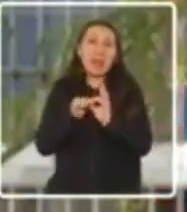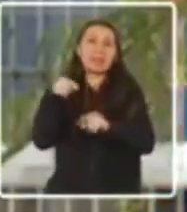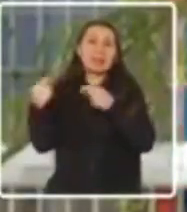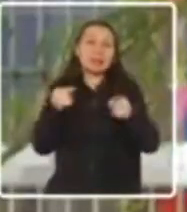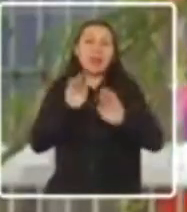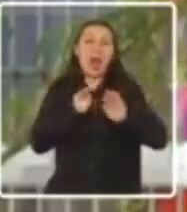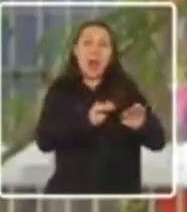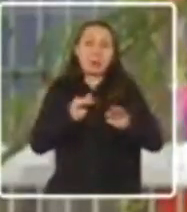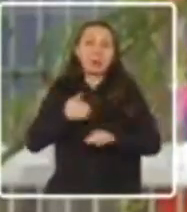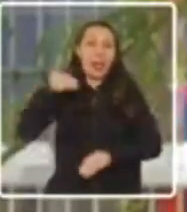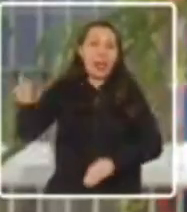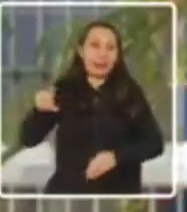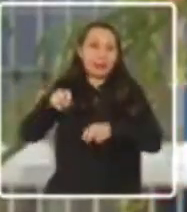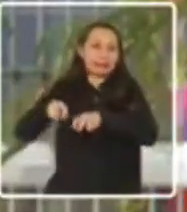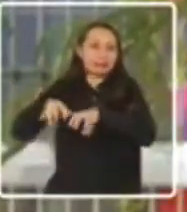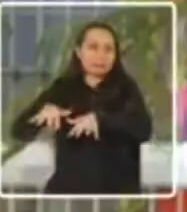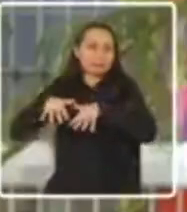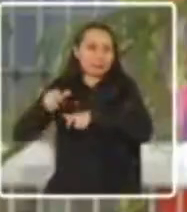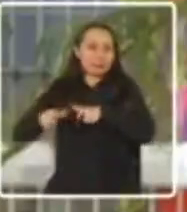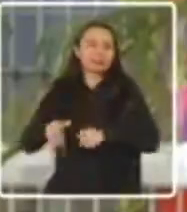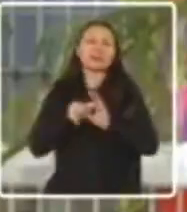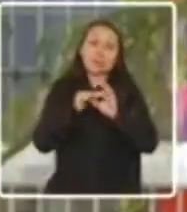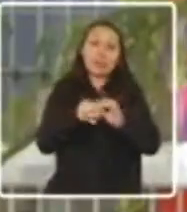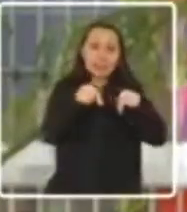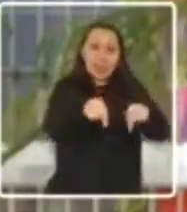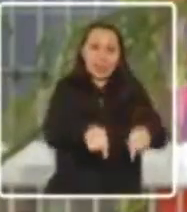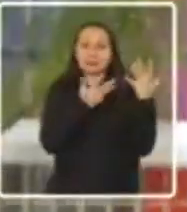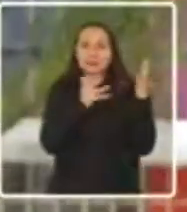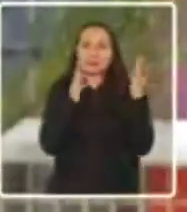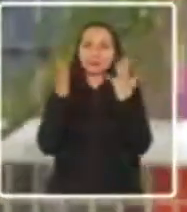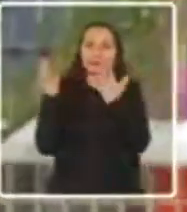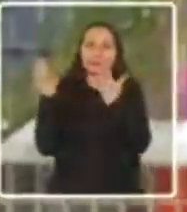están apoyando allá atrás. Y por cierto, quiero agradecer a Carmen.